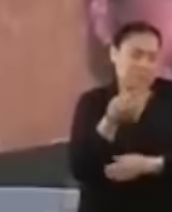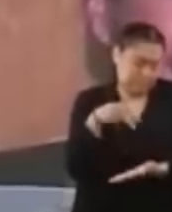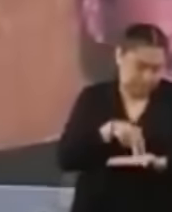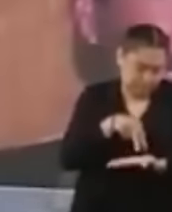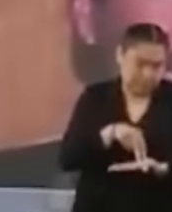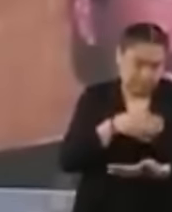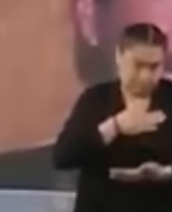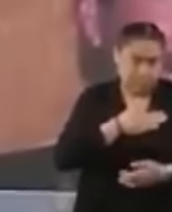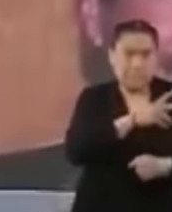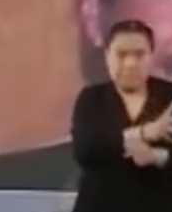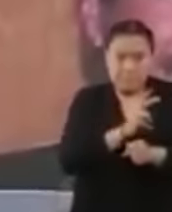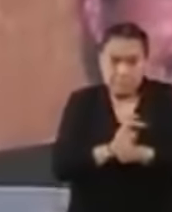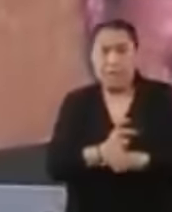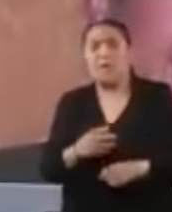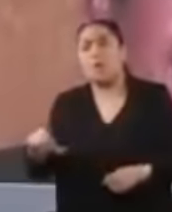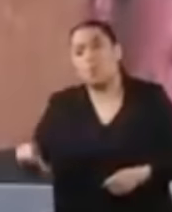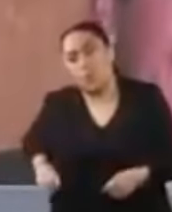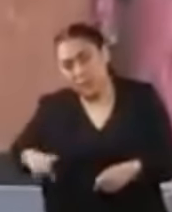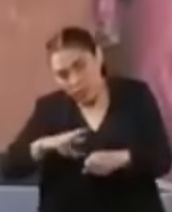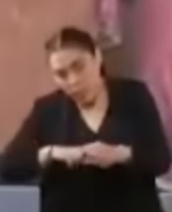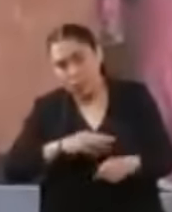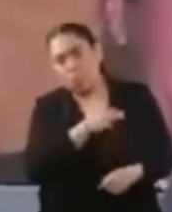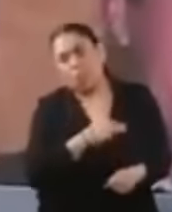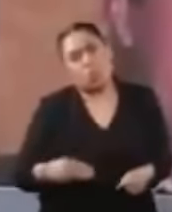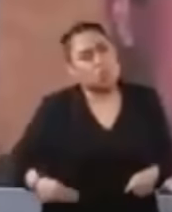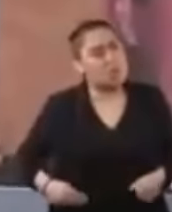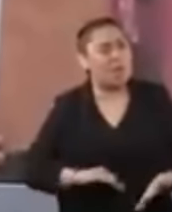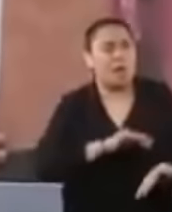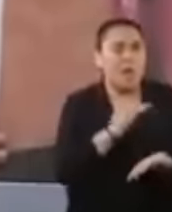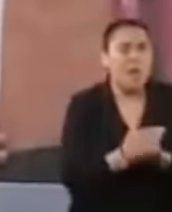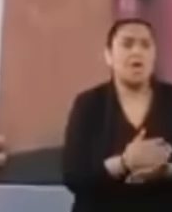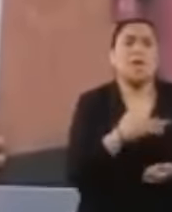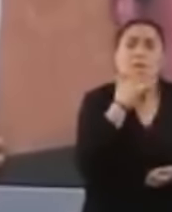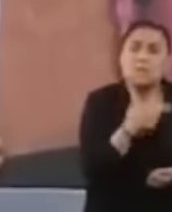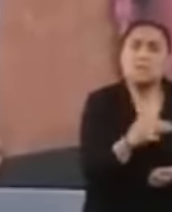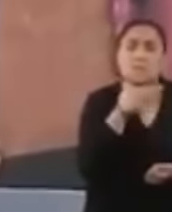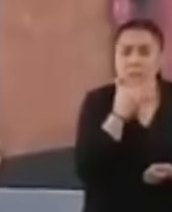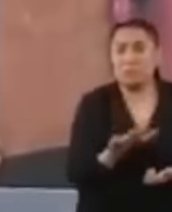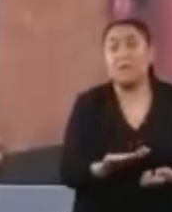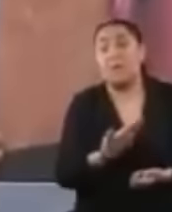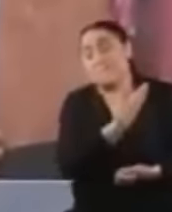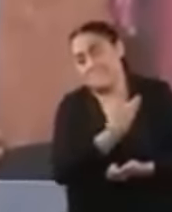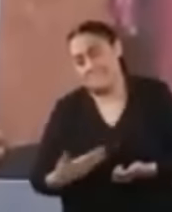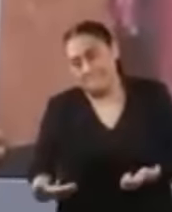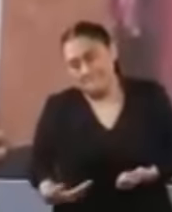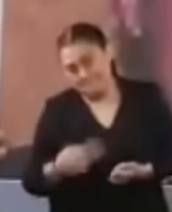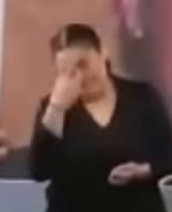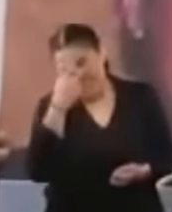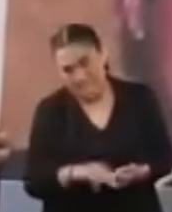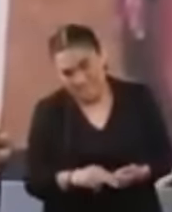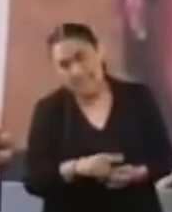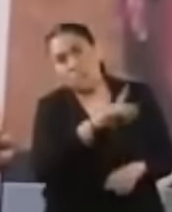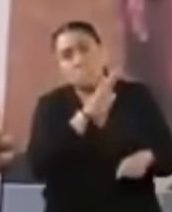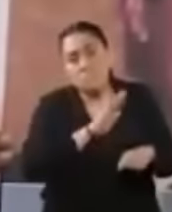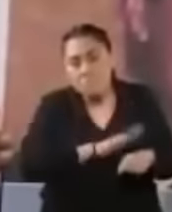a los presidentes municipales, para que dejen de ser corruptos. Concluya, y la presidenta diputada, de la si es tan República amable, por no favor, esté